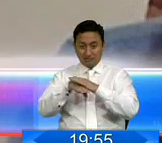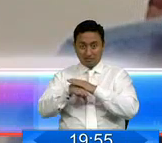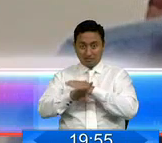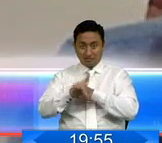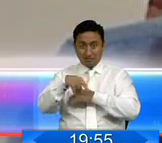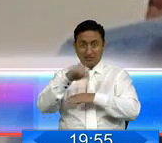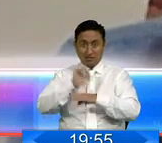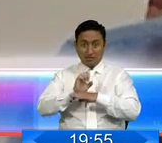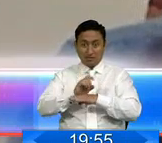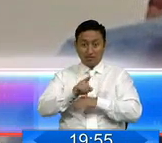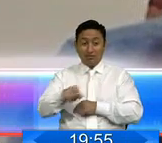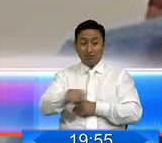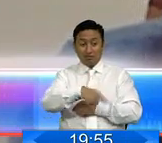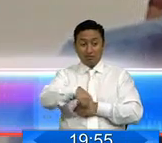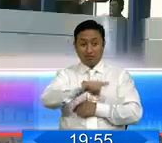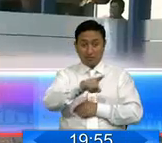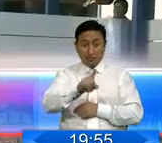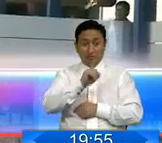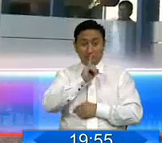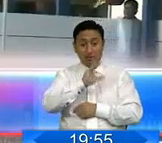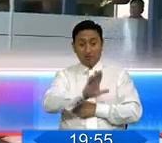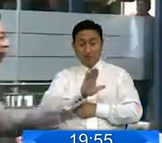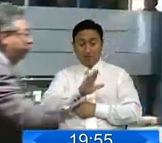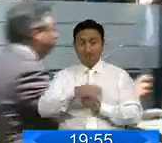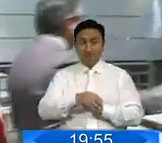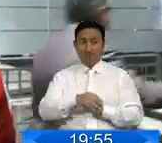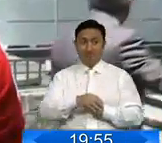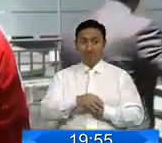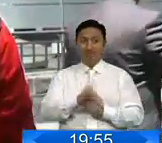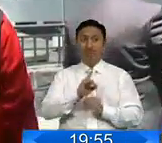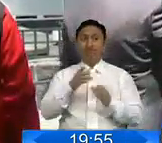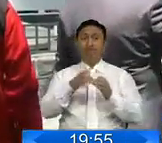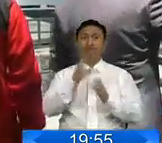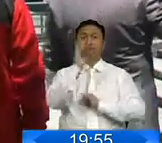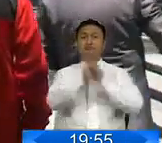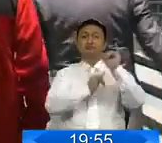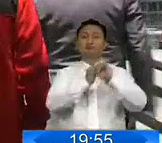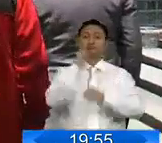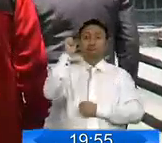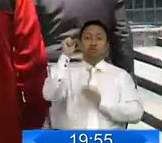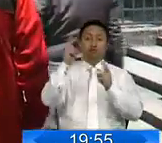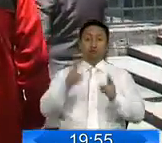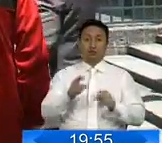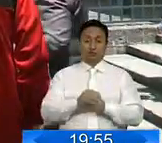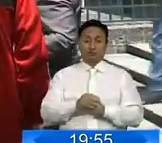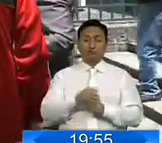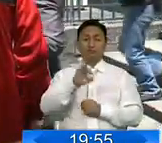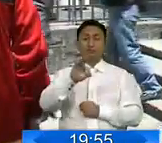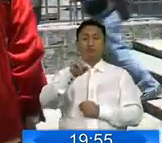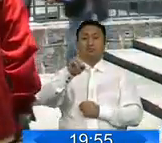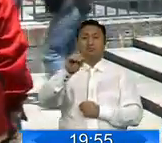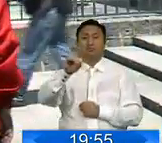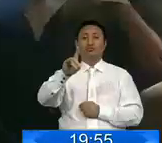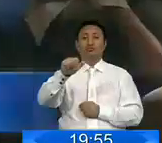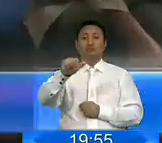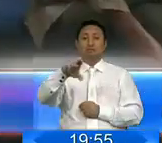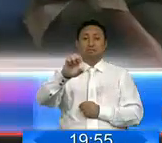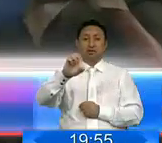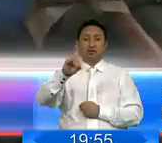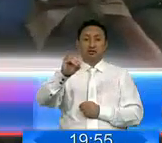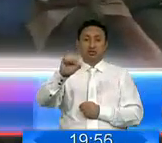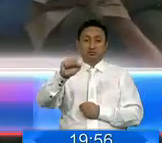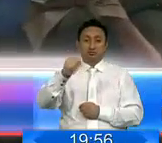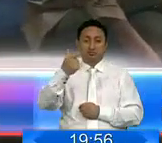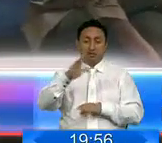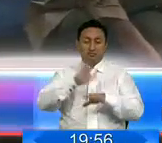políticos o a personajes dentro del Estado ecuatoriano. Fundamedios y la Comisión Interamericana de Derechos Humanos fueron notificadas sobre estos hechos,